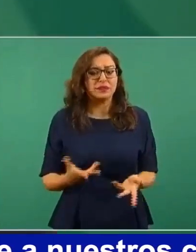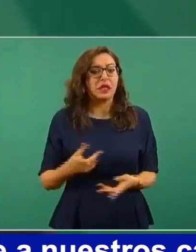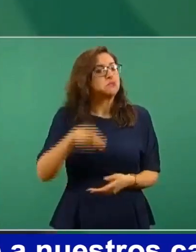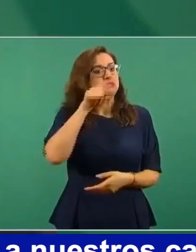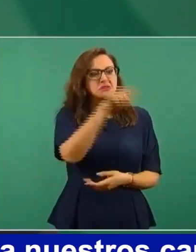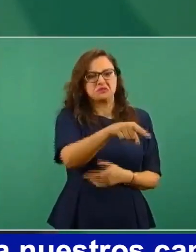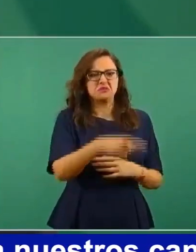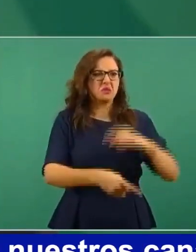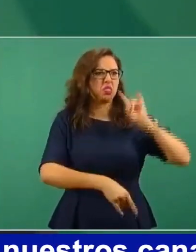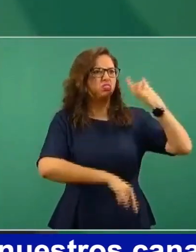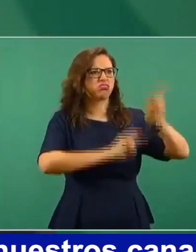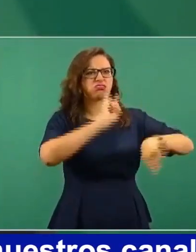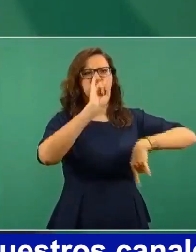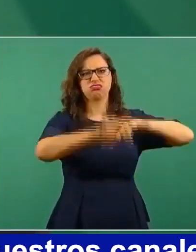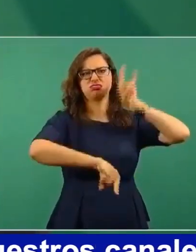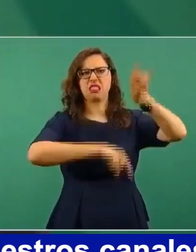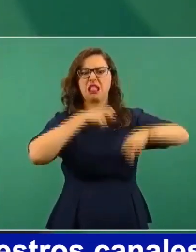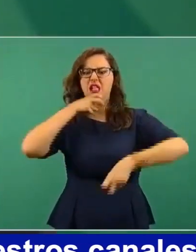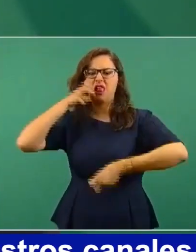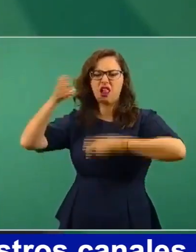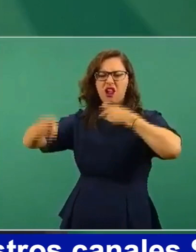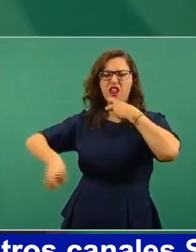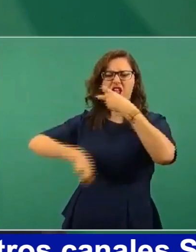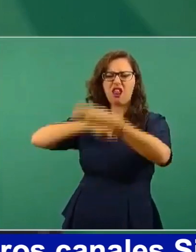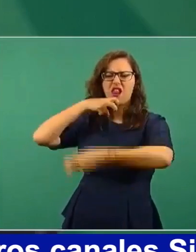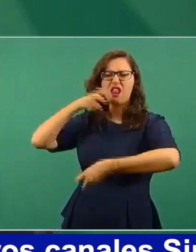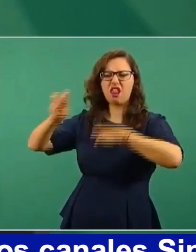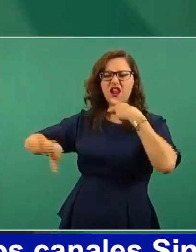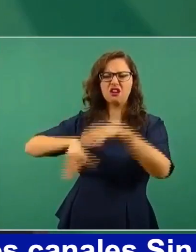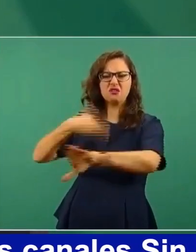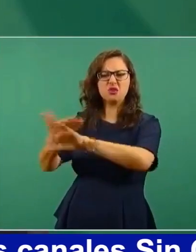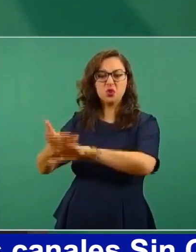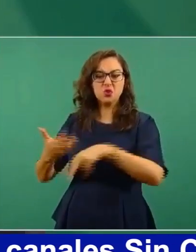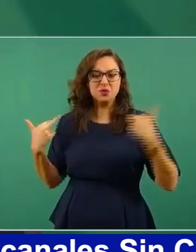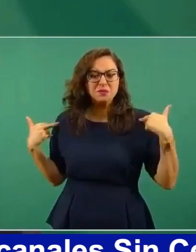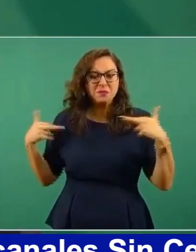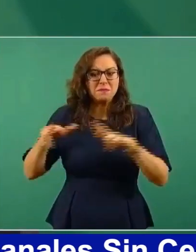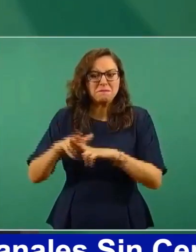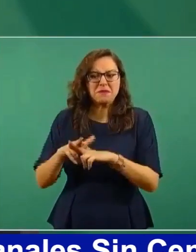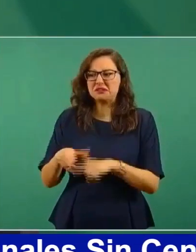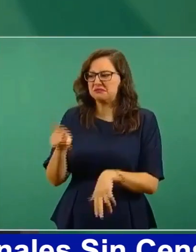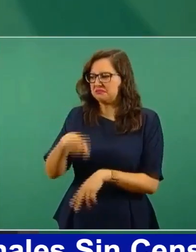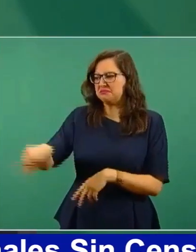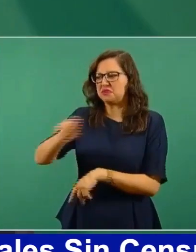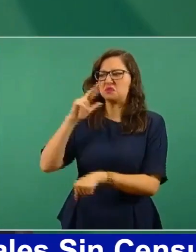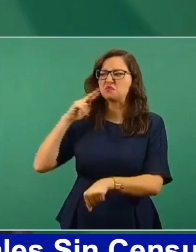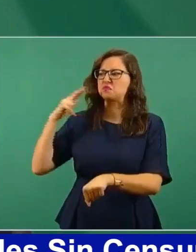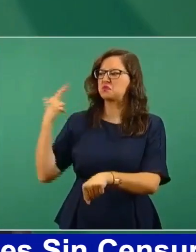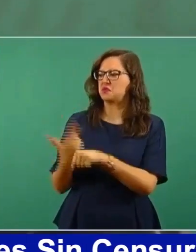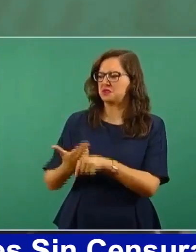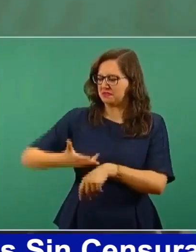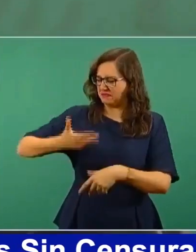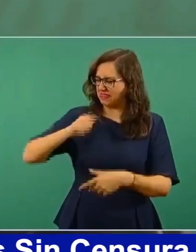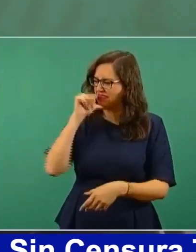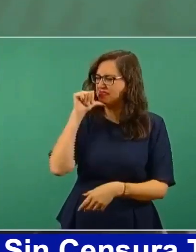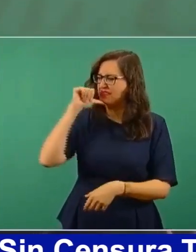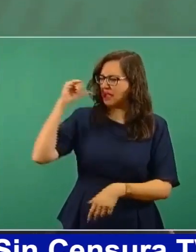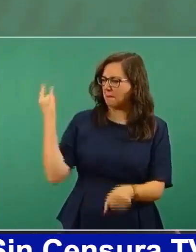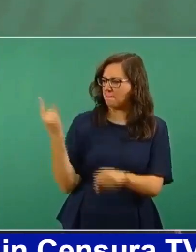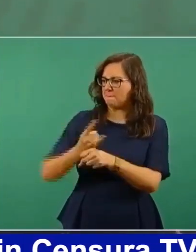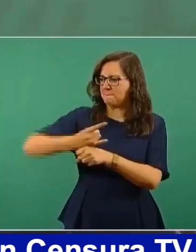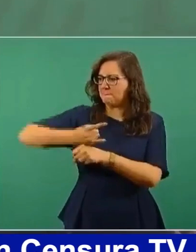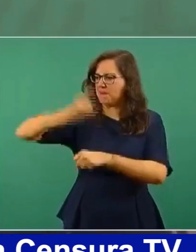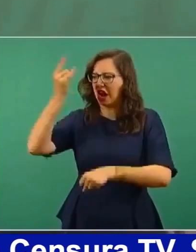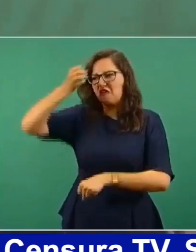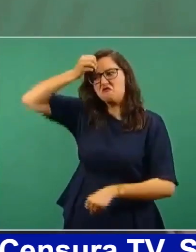carteles por todos lados acusando a los maestros de irresponsables, de flojos, cuando